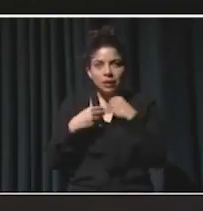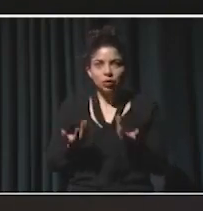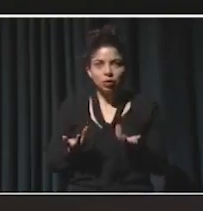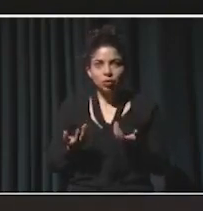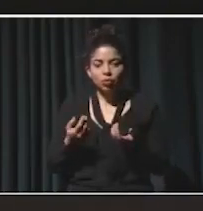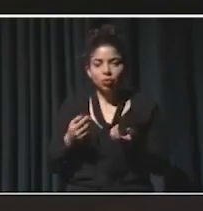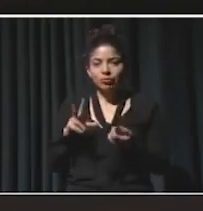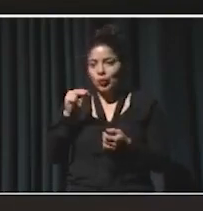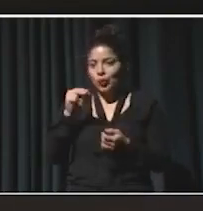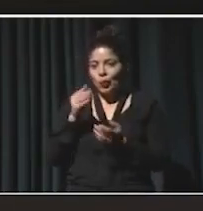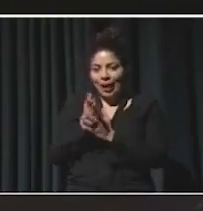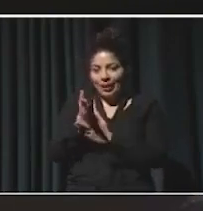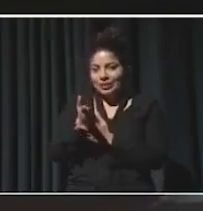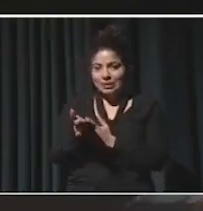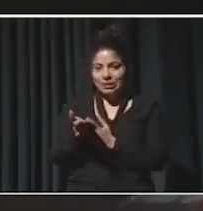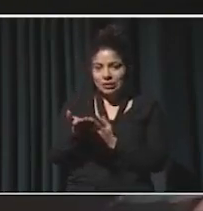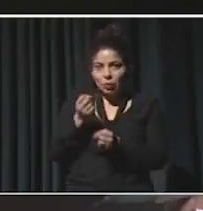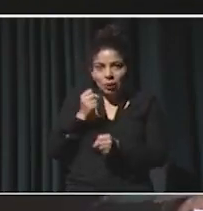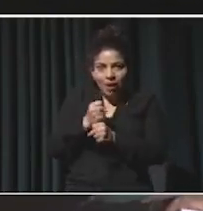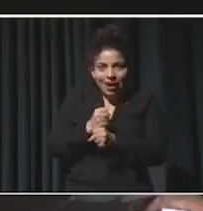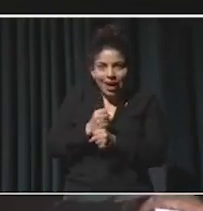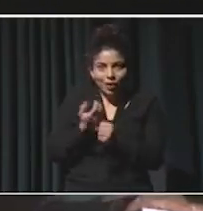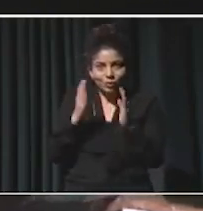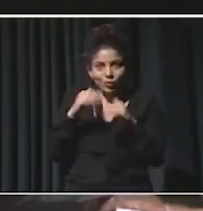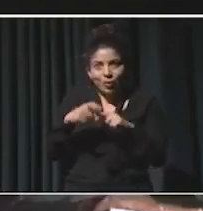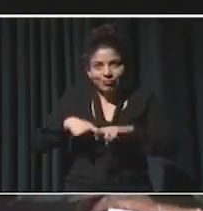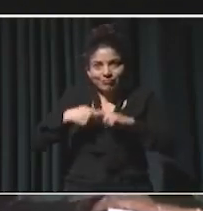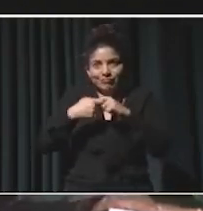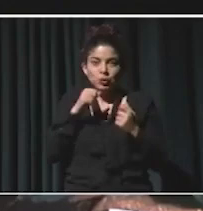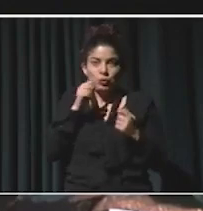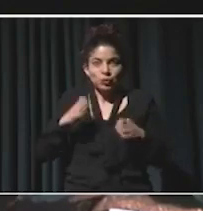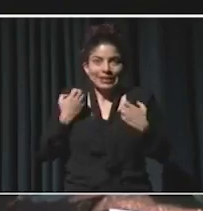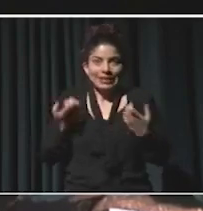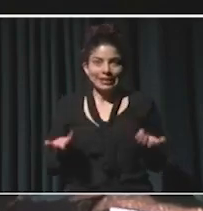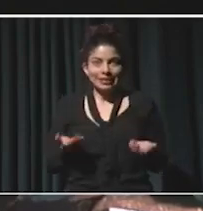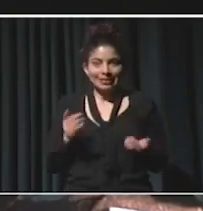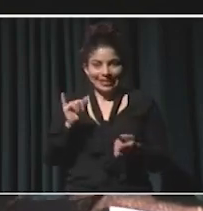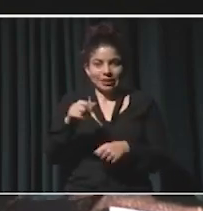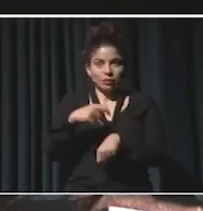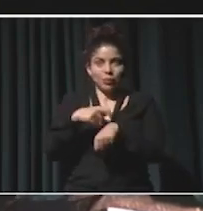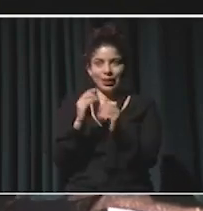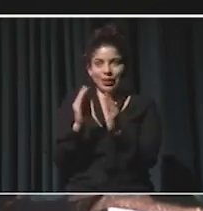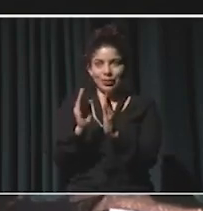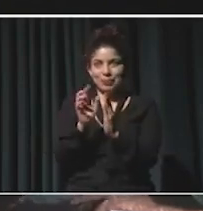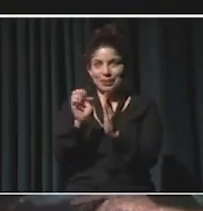No tienen acceso a un trabajo. Son inexistentes.